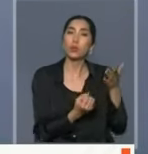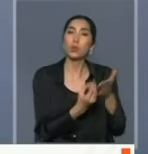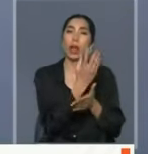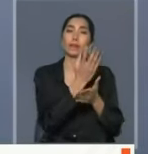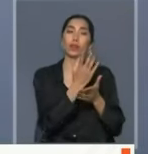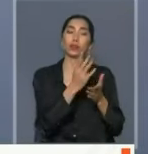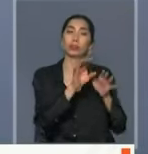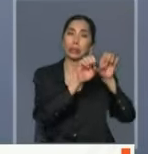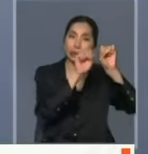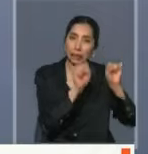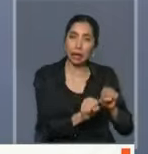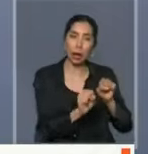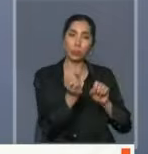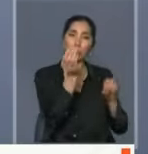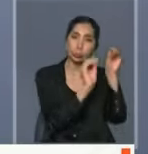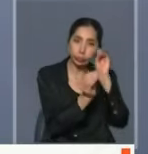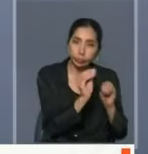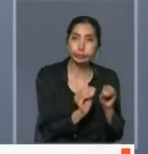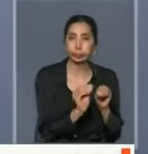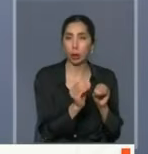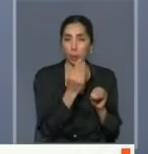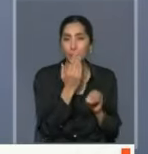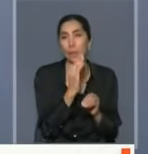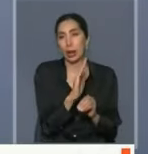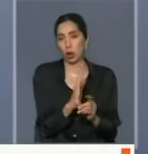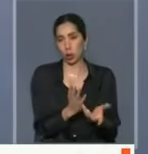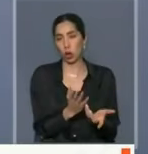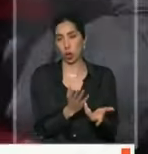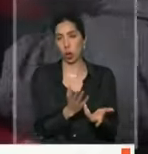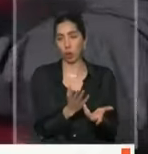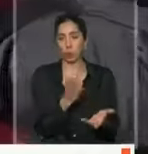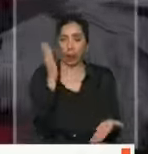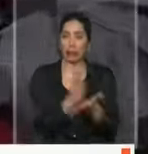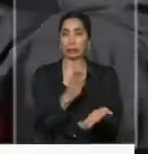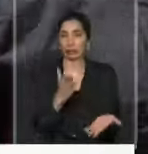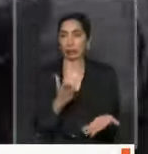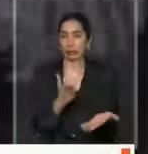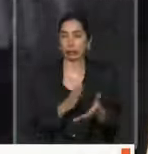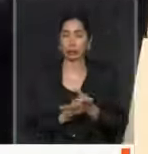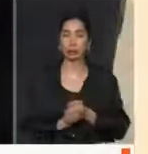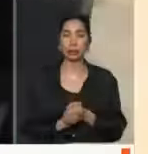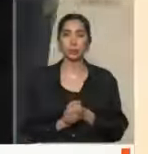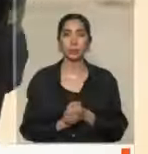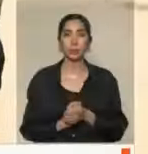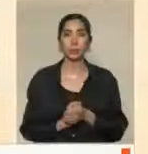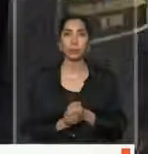estableciendo estándares que sean más exigentes. Una